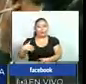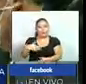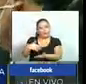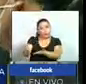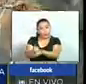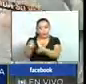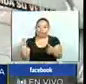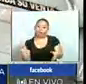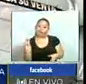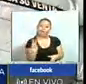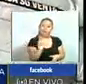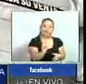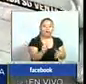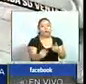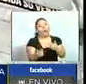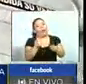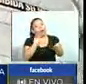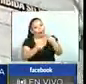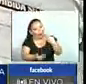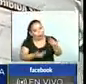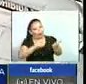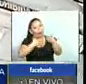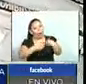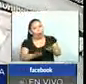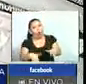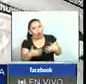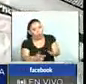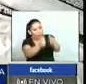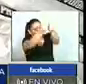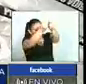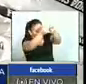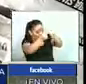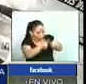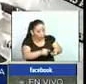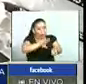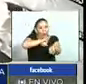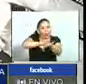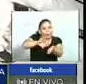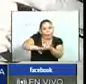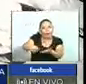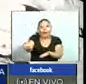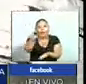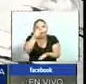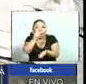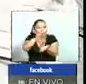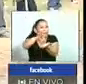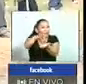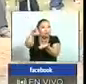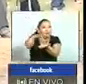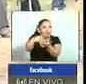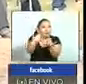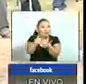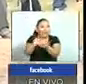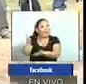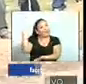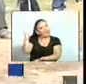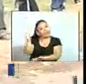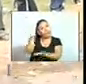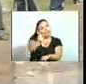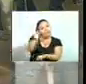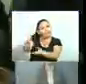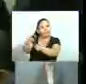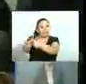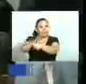Zelaya para continuar explicando de cómo han utilizado los fondos para la compra de granos básicos durante la emergencia del COVID-19.